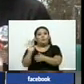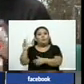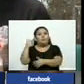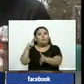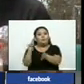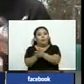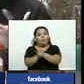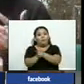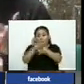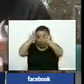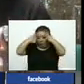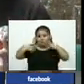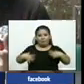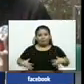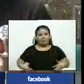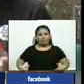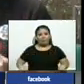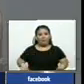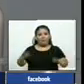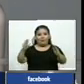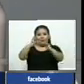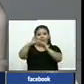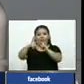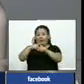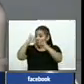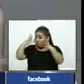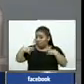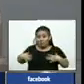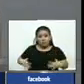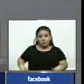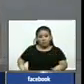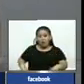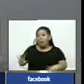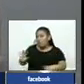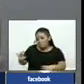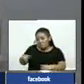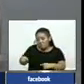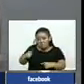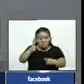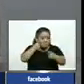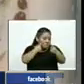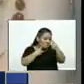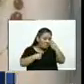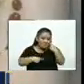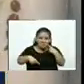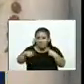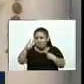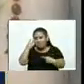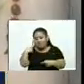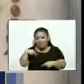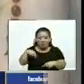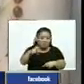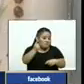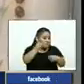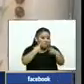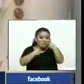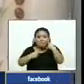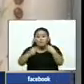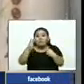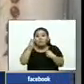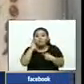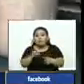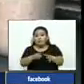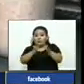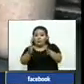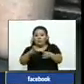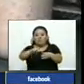la dejó vestida en el altar y es como que puso a llorar y anda siempre deambulando por todas las calles del pueblo. Y